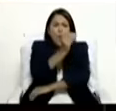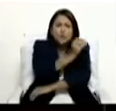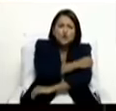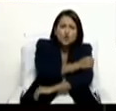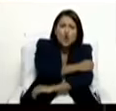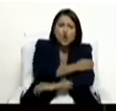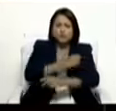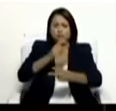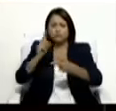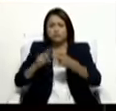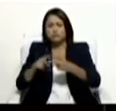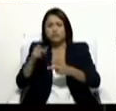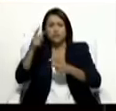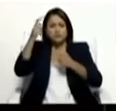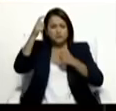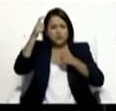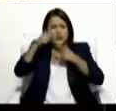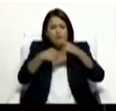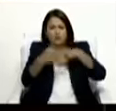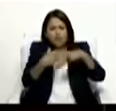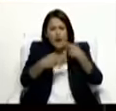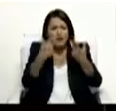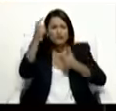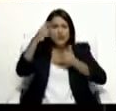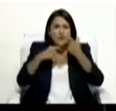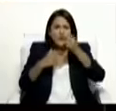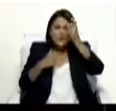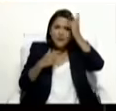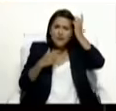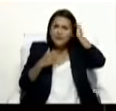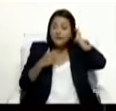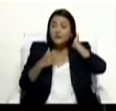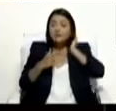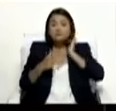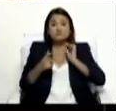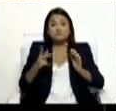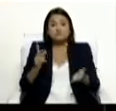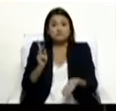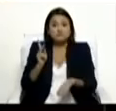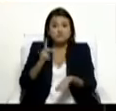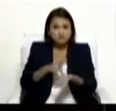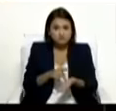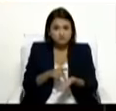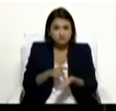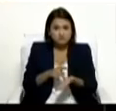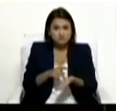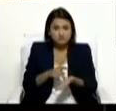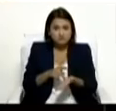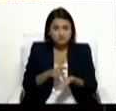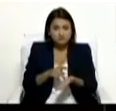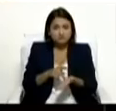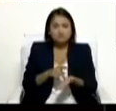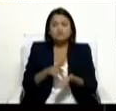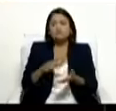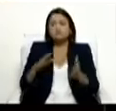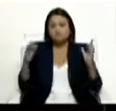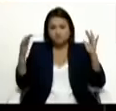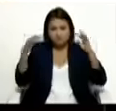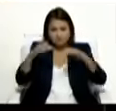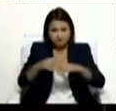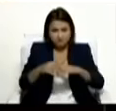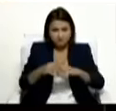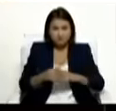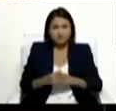Venezuela y de los representantes del gran polo patriótico. No estamos pensando a cuál Dios le